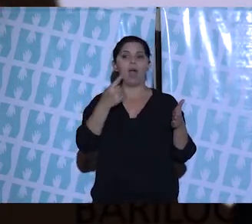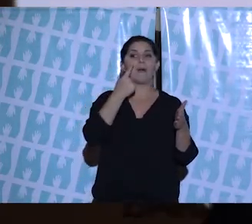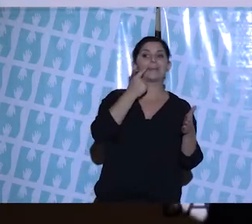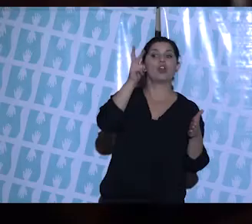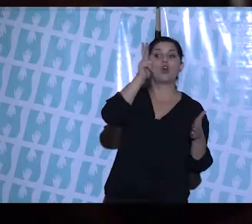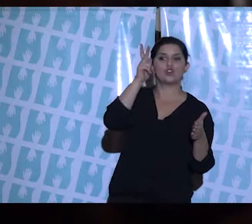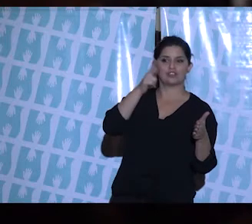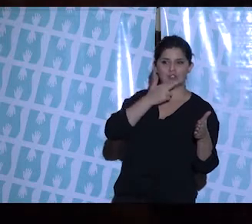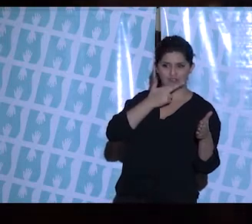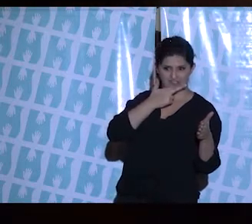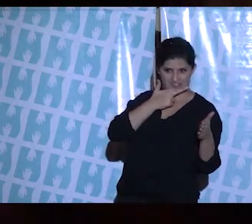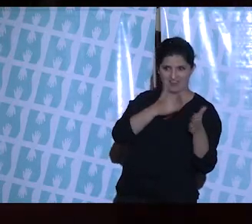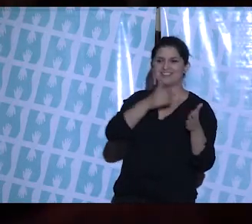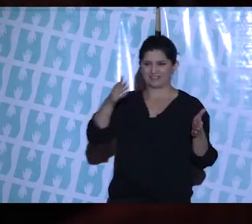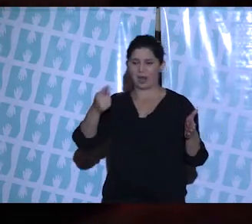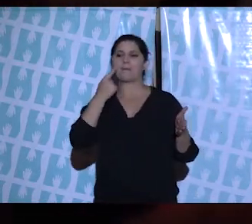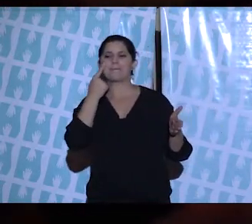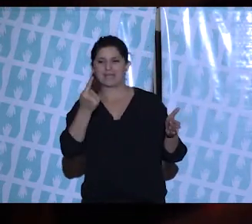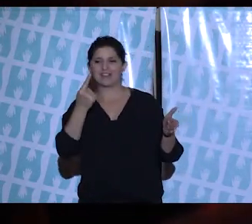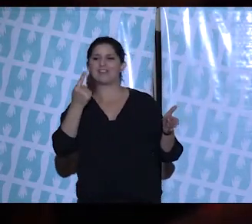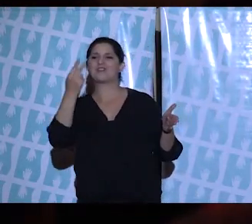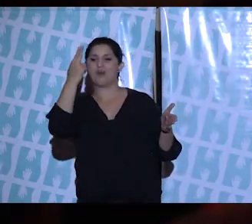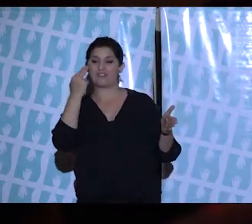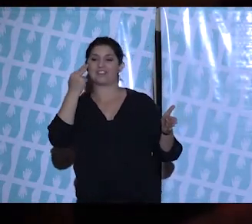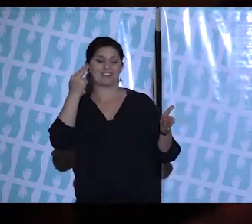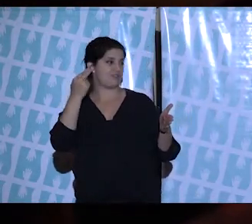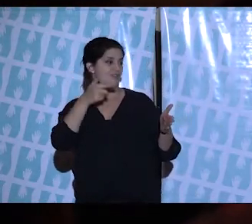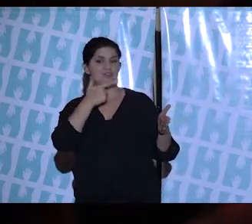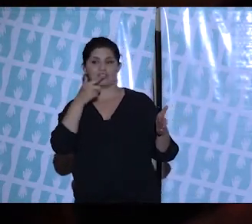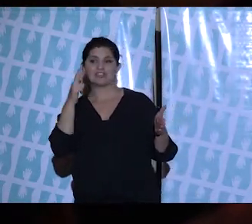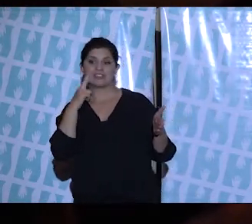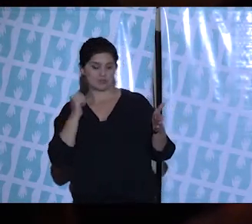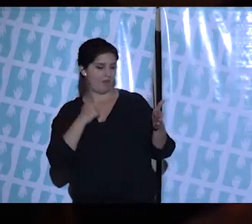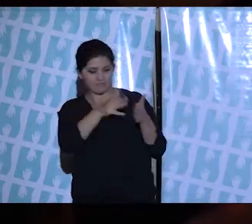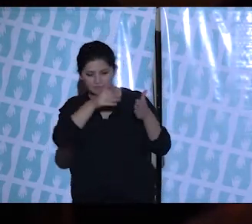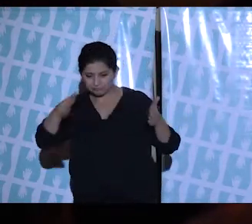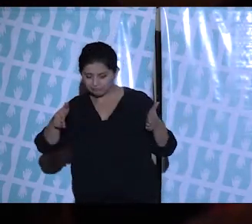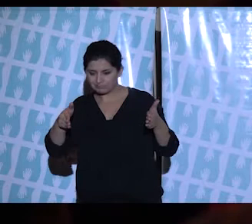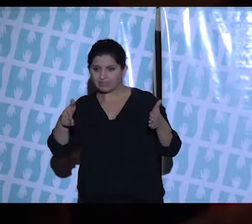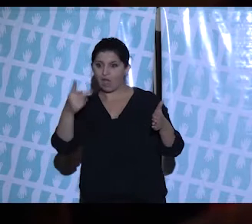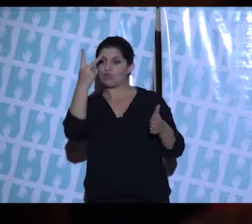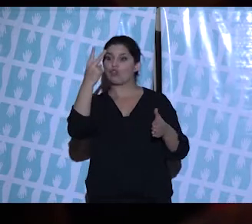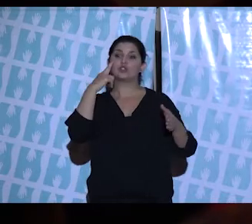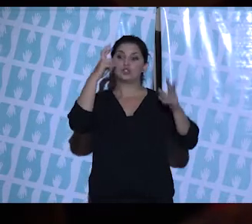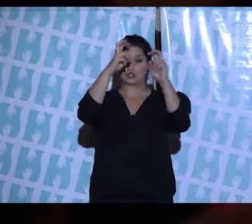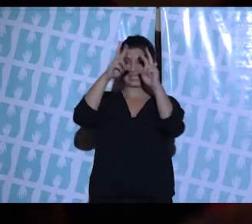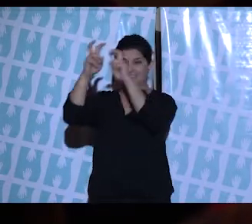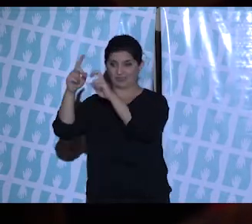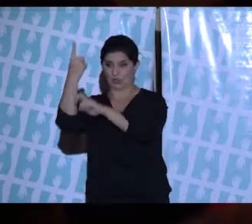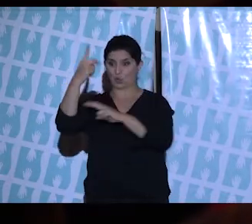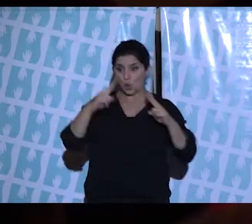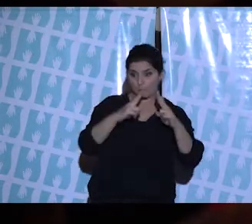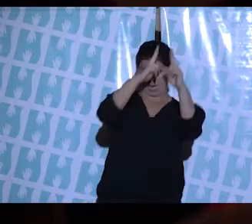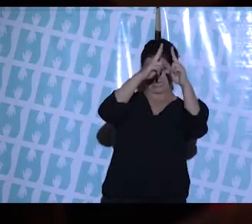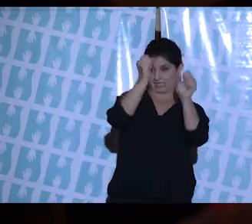100 años o más, para que dos científicos, trabajando uno en París junto